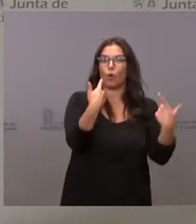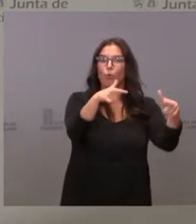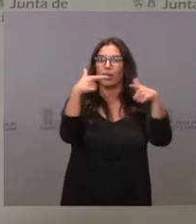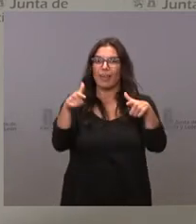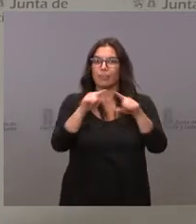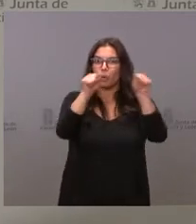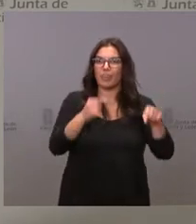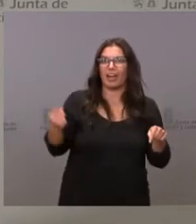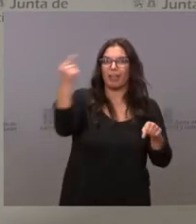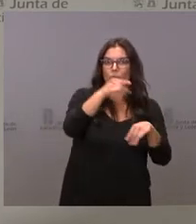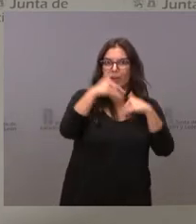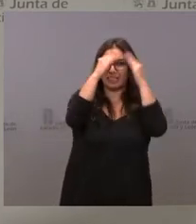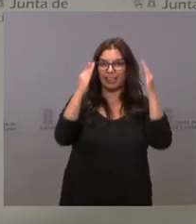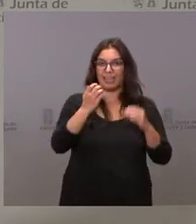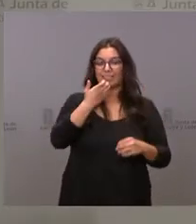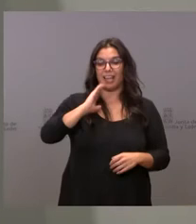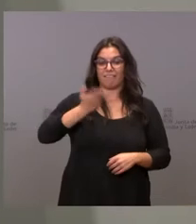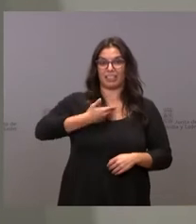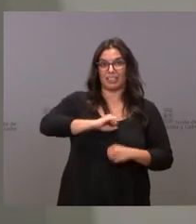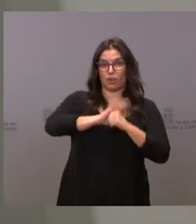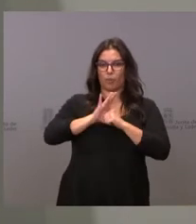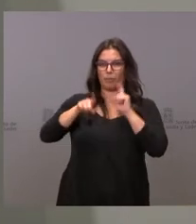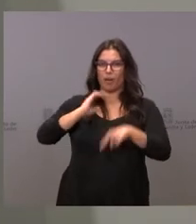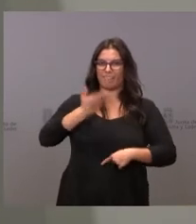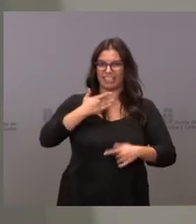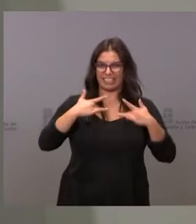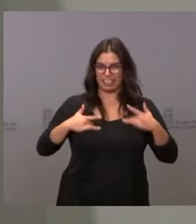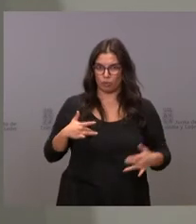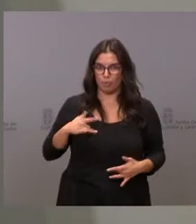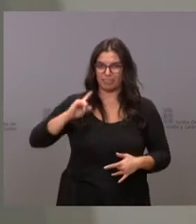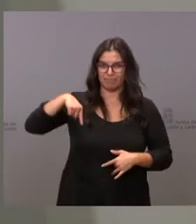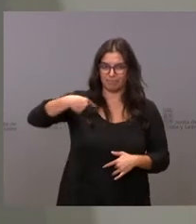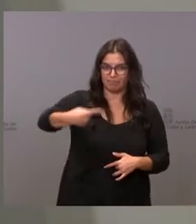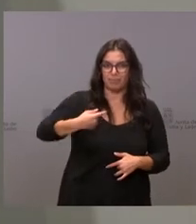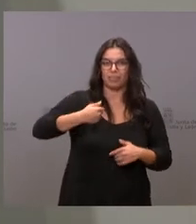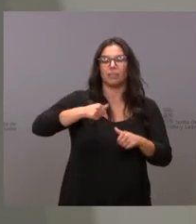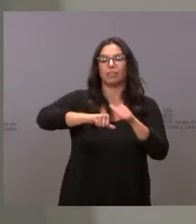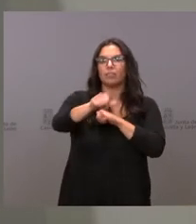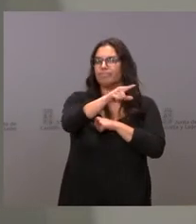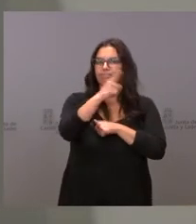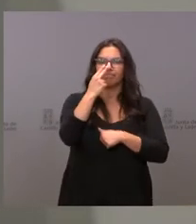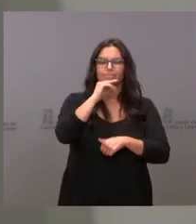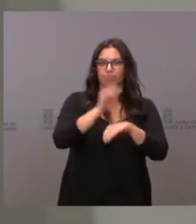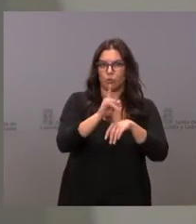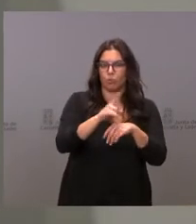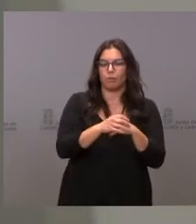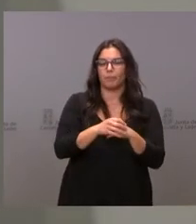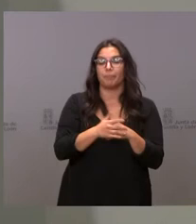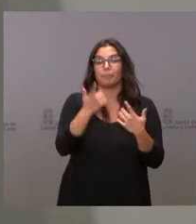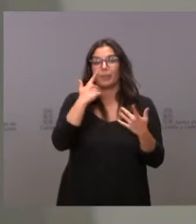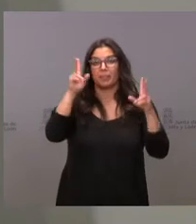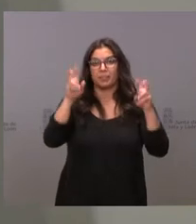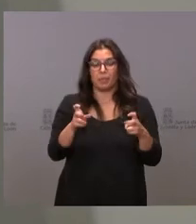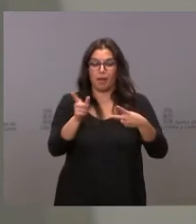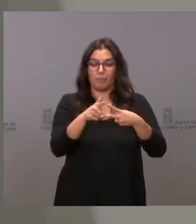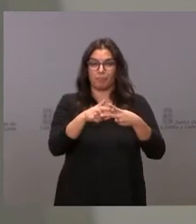en cada provincia. Bien, sobre el asunto de la nueva normalidad, las cifras, como todos ustedes saben, se publican cada día.